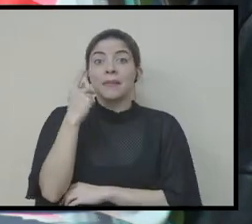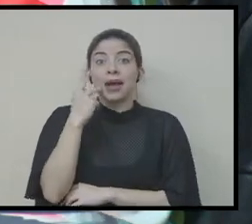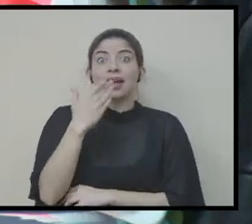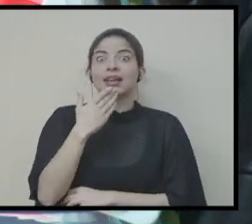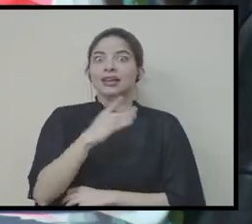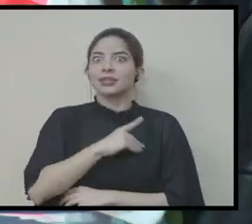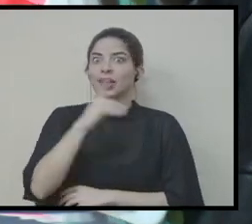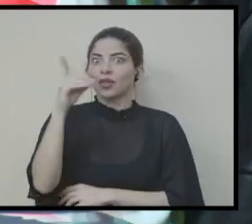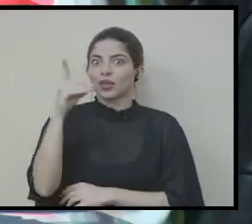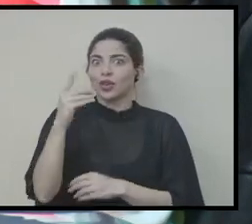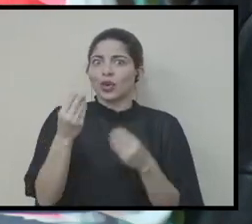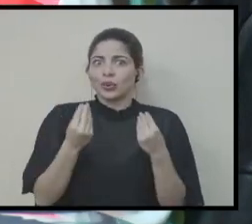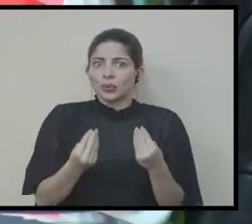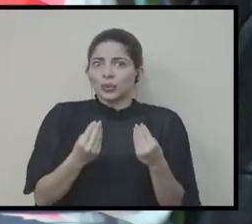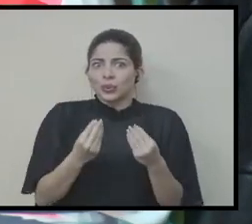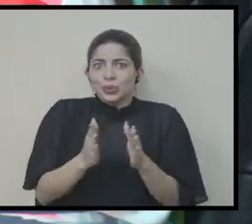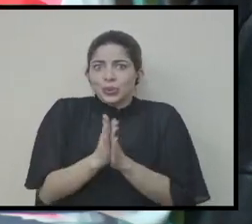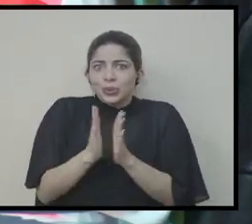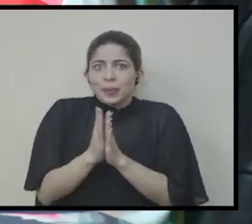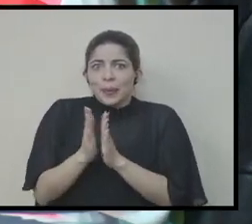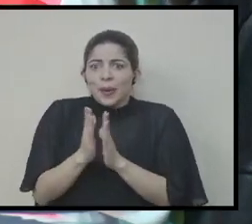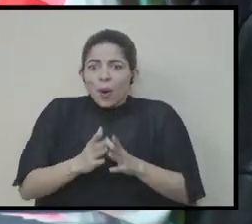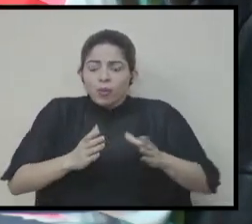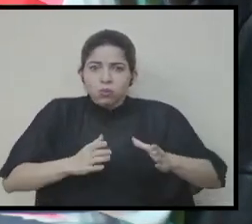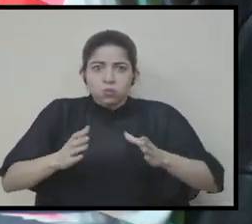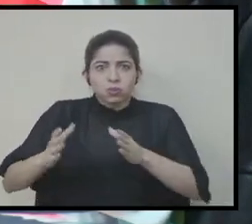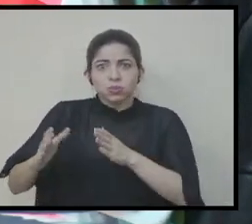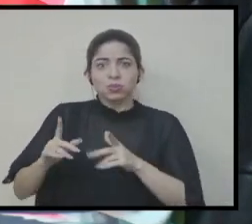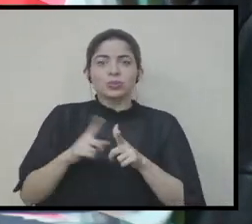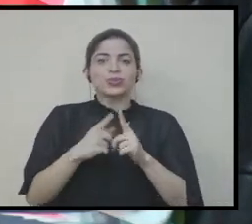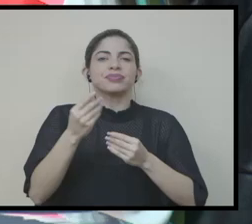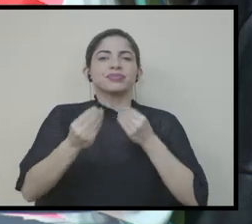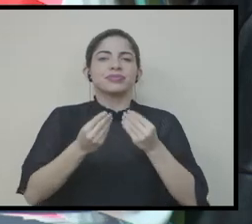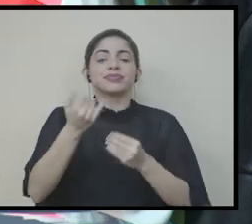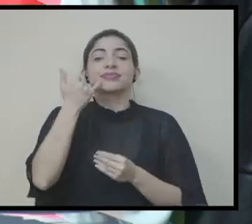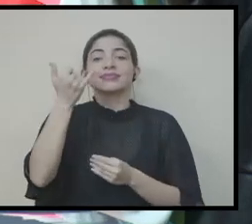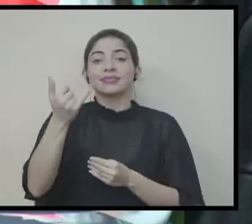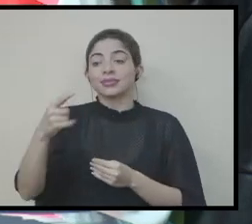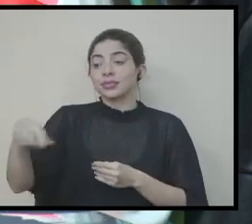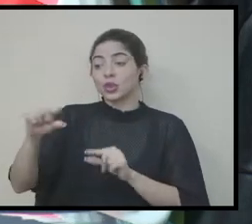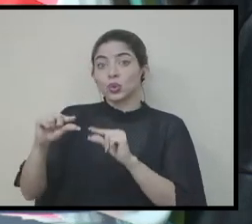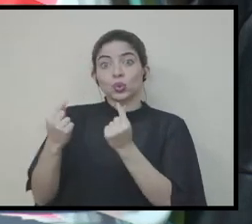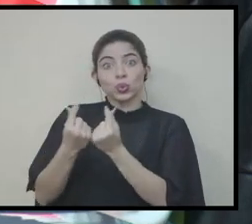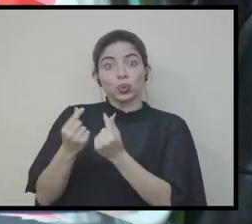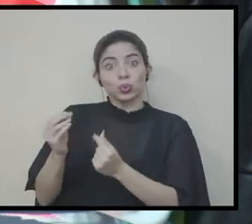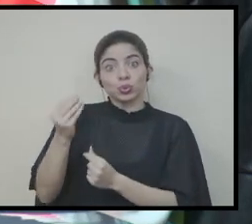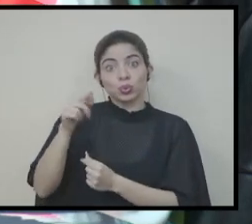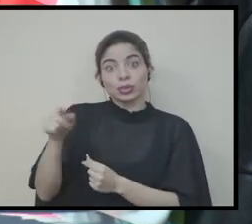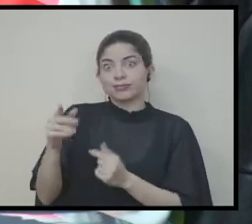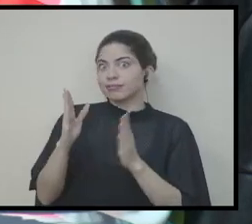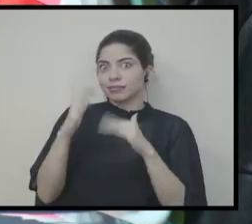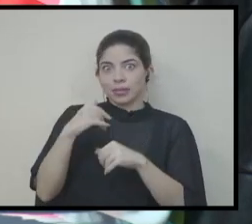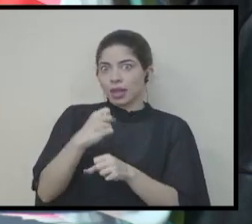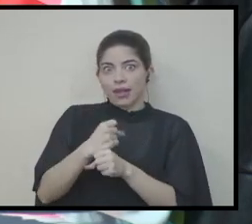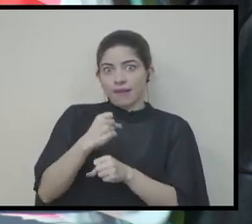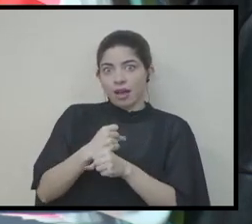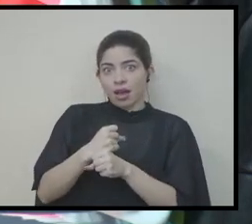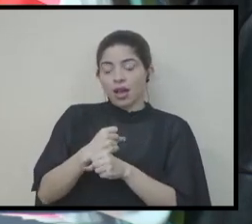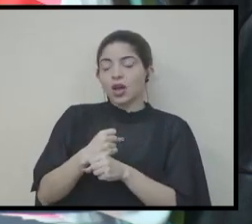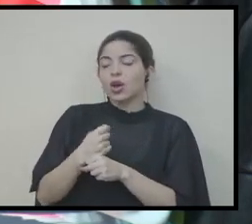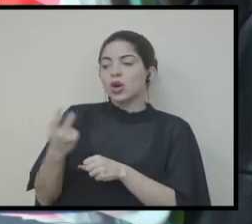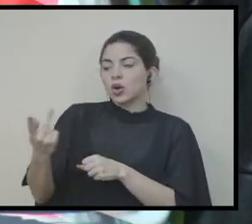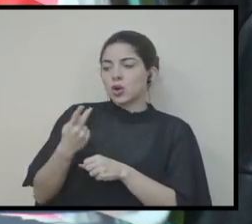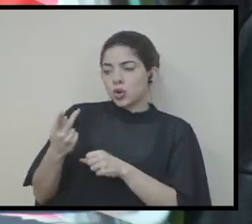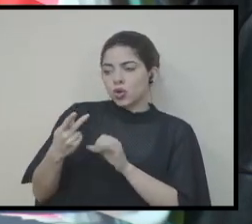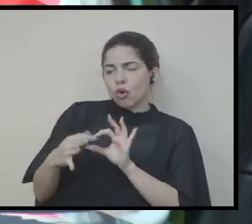gracias a Dios tuvimos bastantes pedidos. Entonces lo que hacemos es llamamos a este grupo de muchachos que perdieron su trabajo y nos